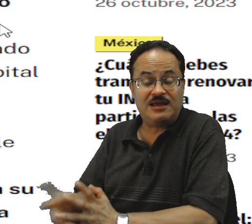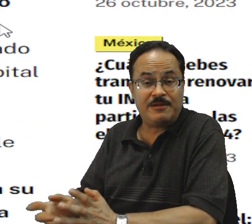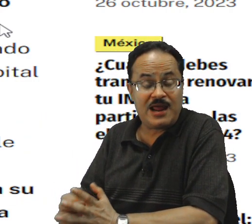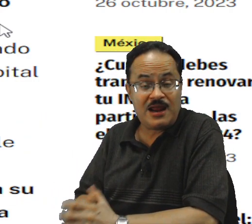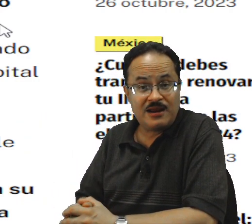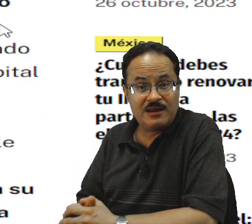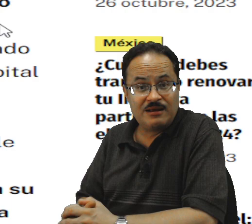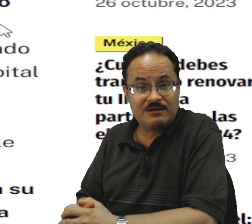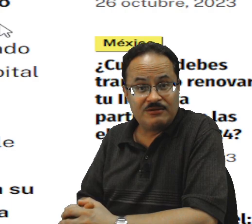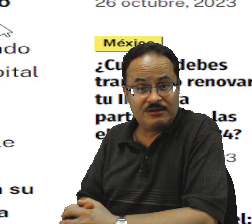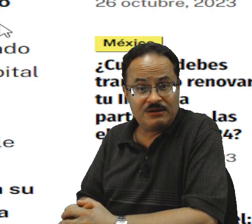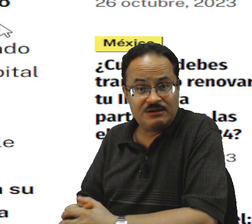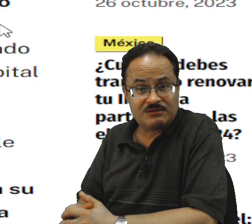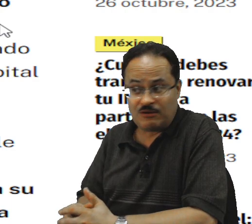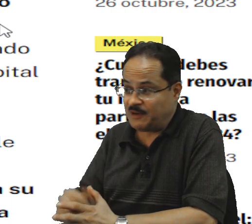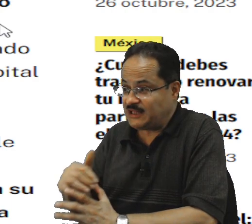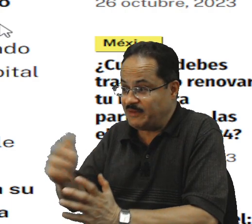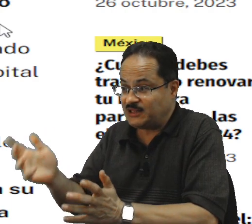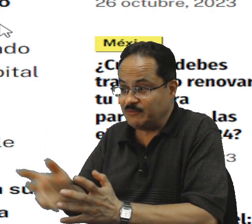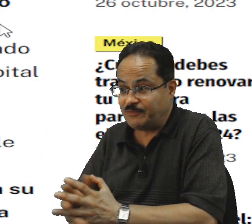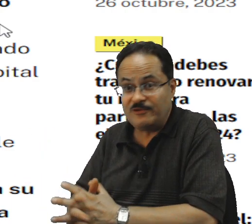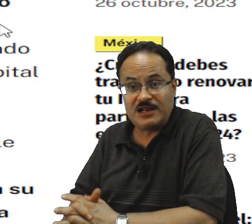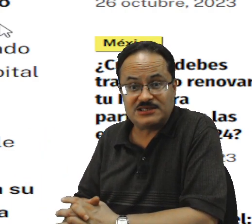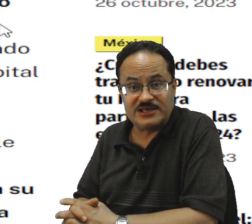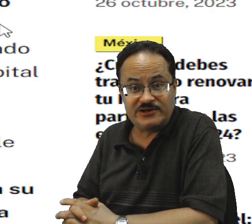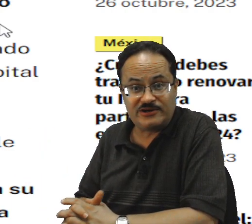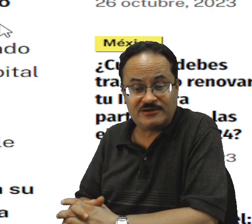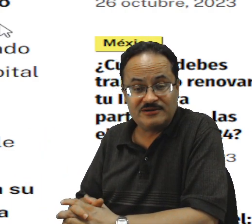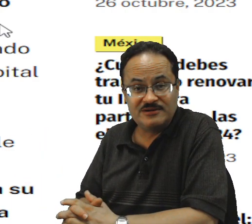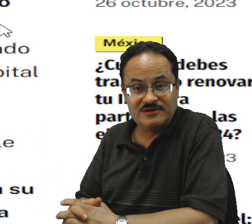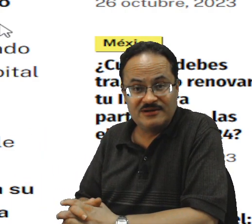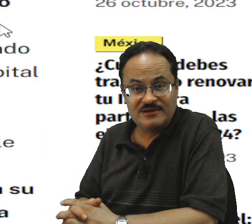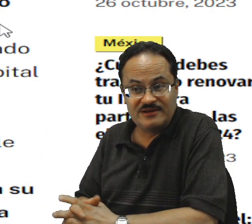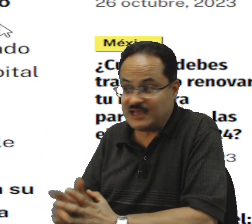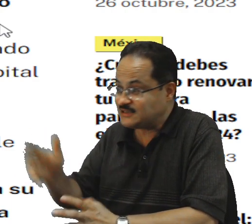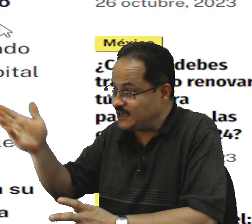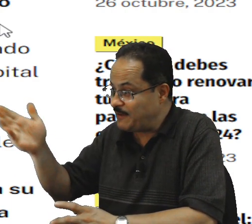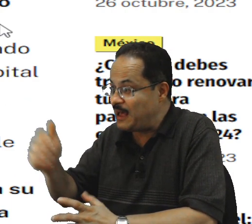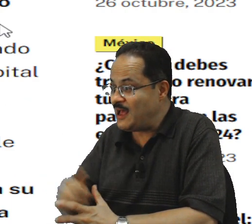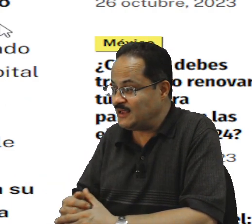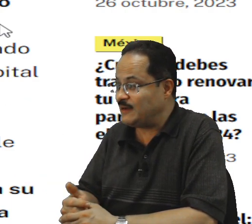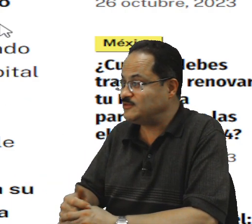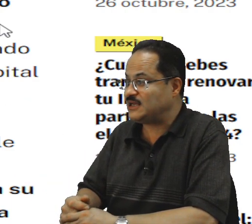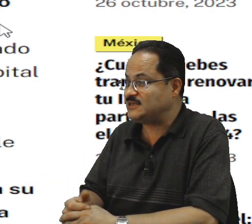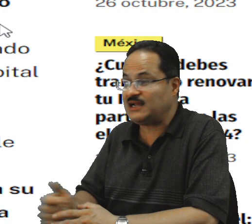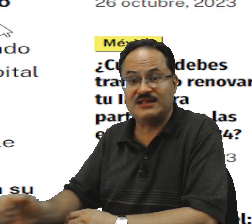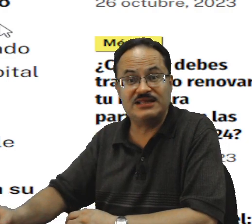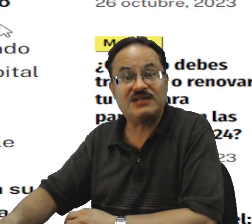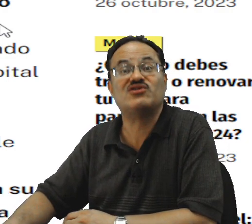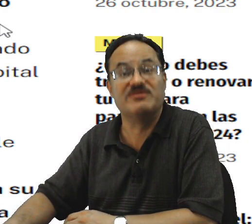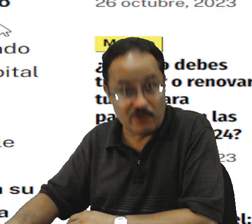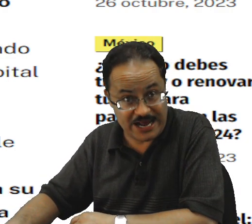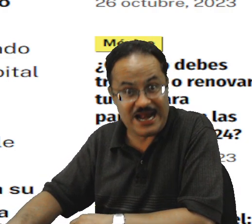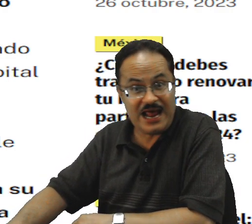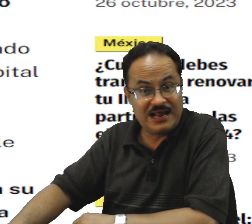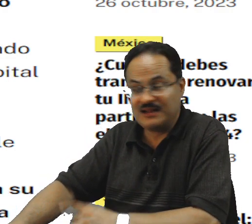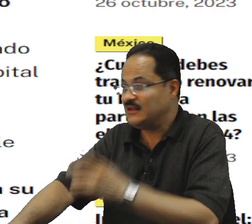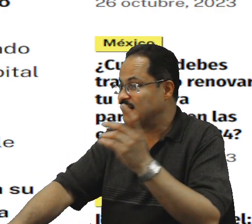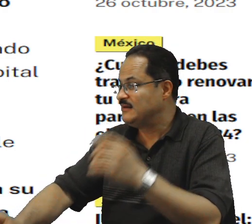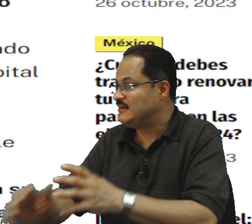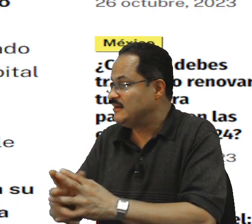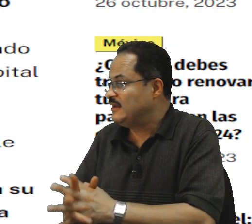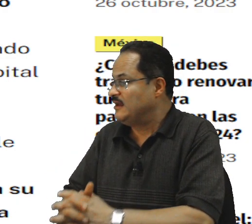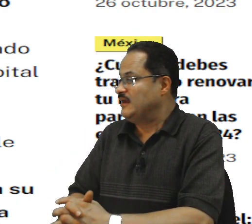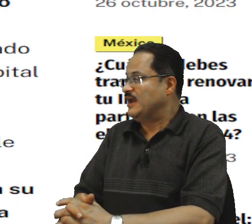está libre completamente impune el señor y hasta allá va ya Busca ser candidato de